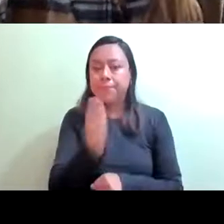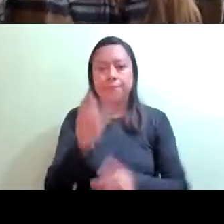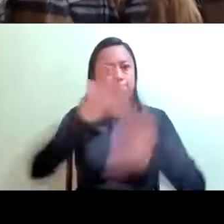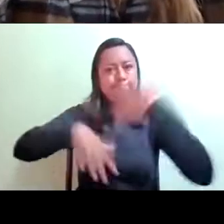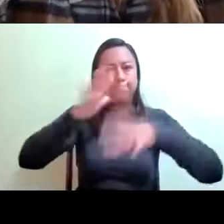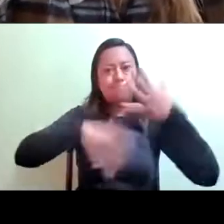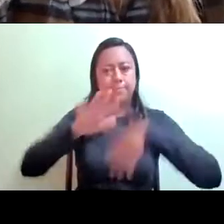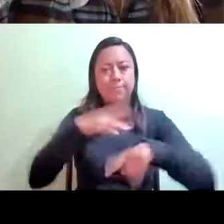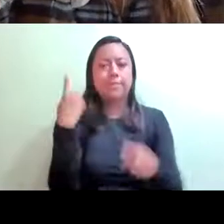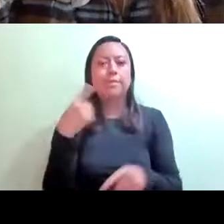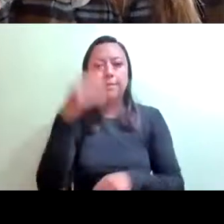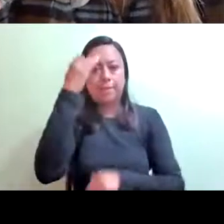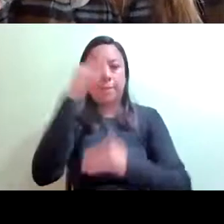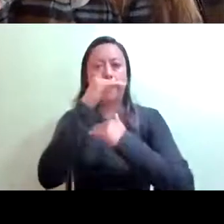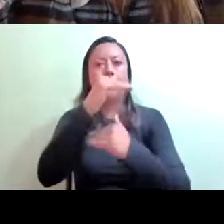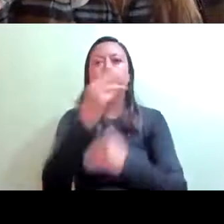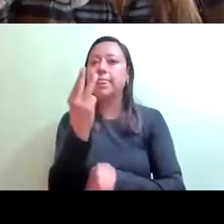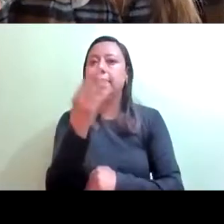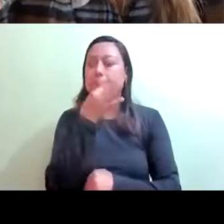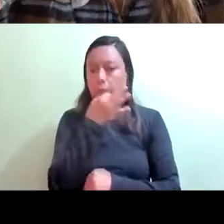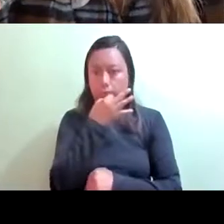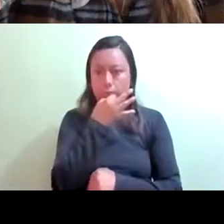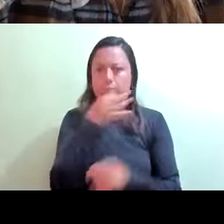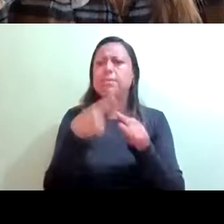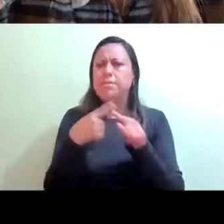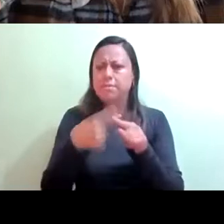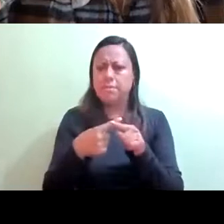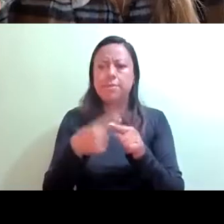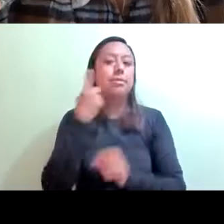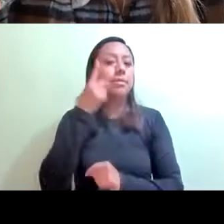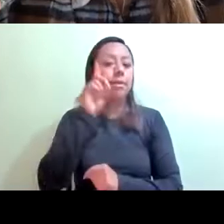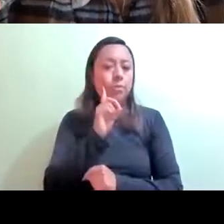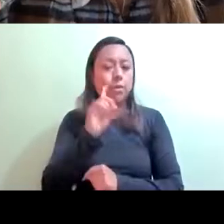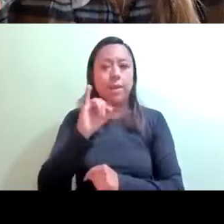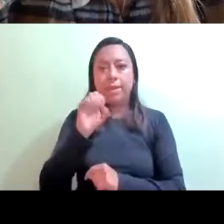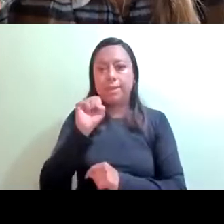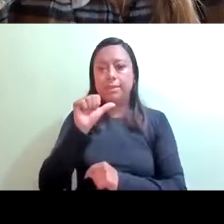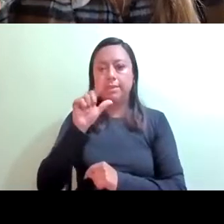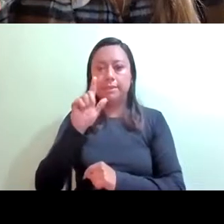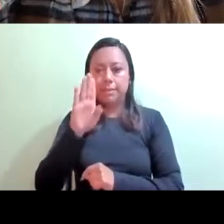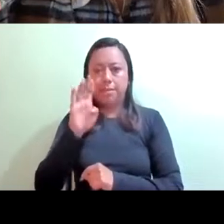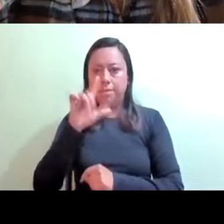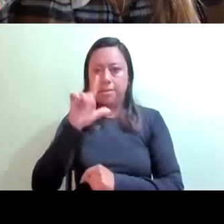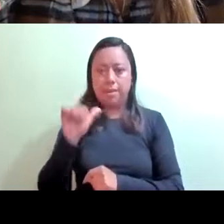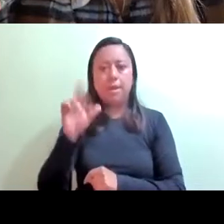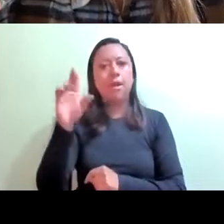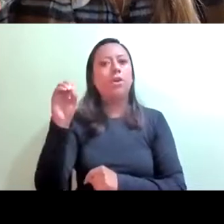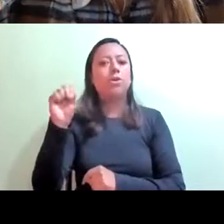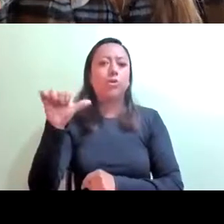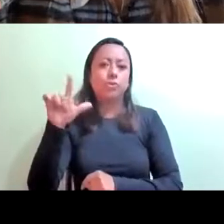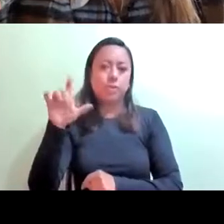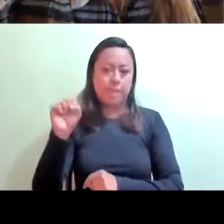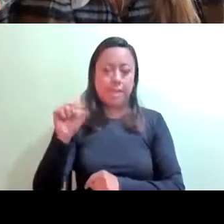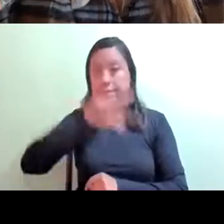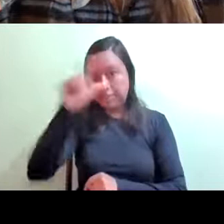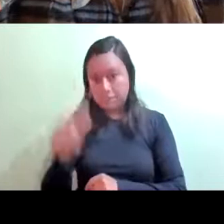palabra hasta por 3 minutos a la diputada Isabela Rosales Herrera y enseguida al diputado